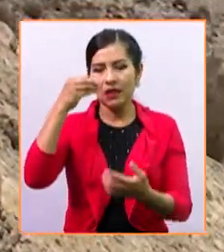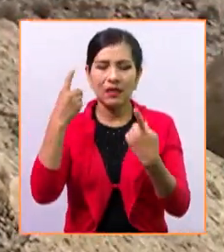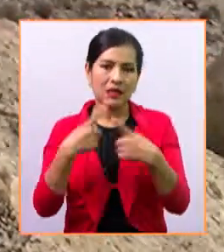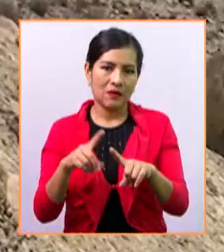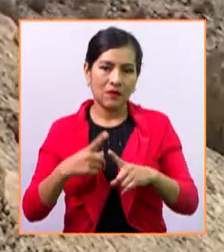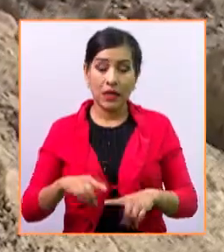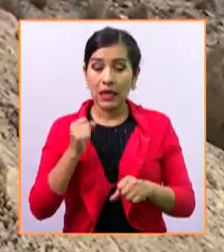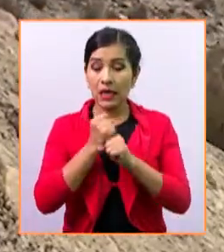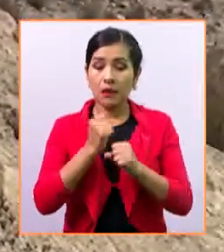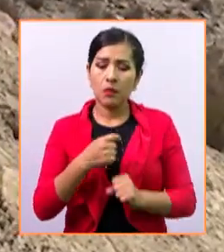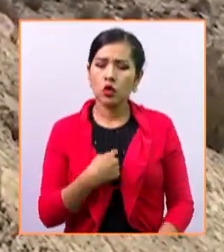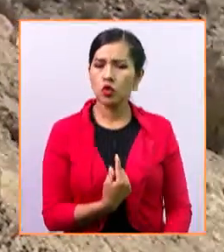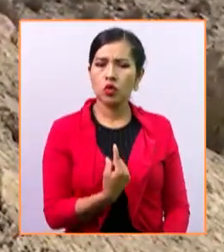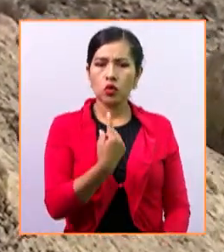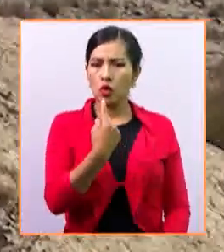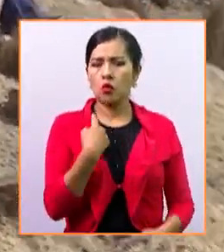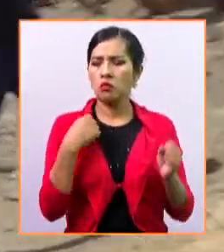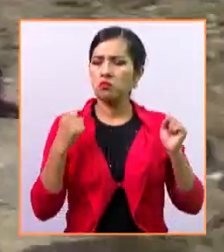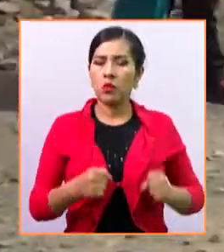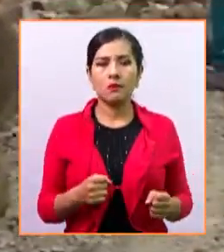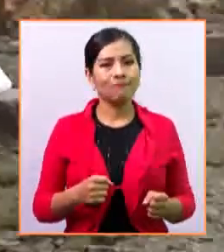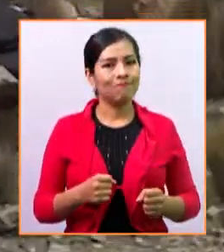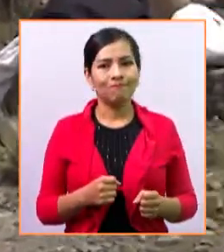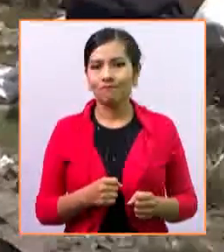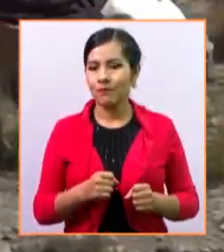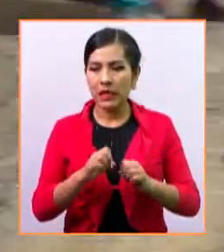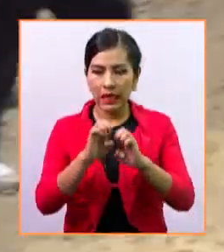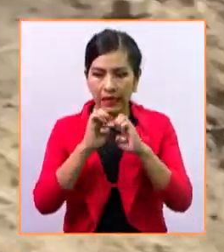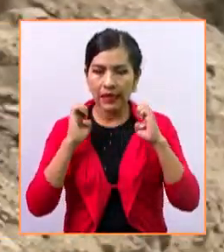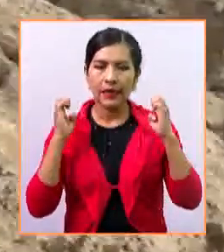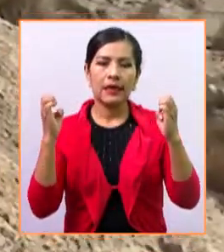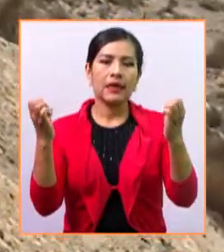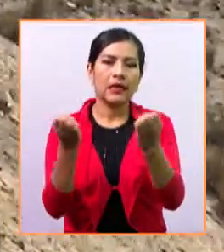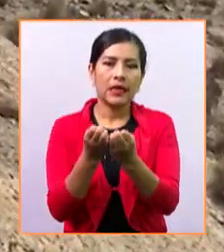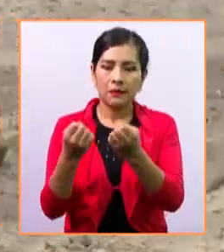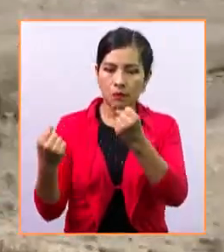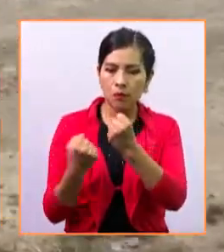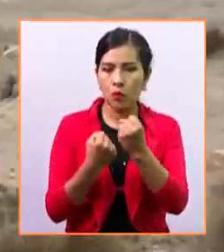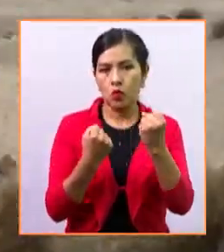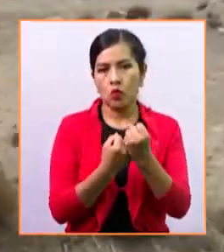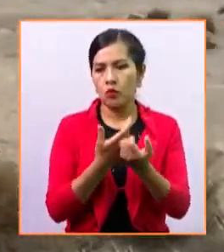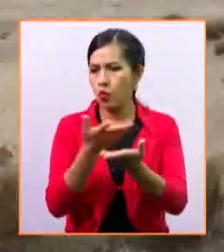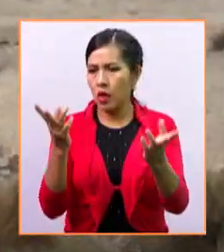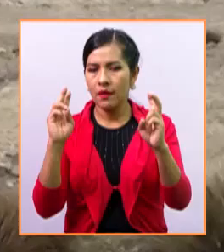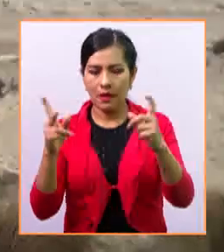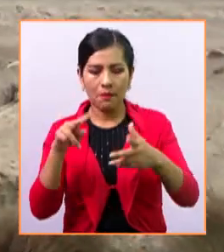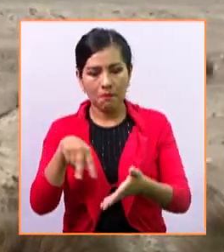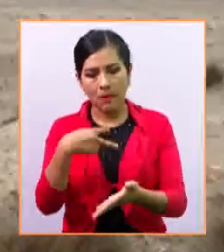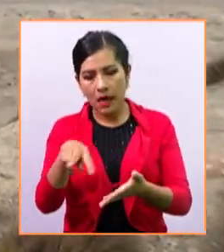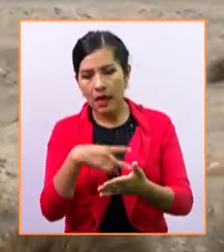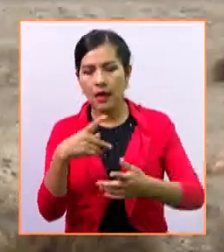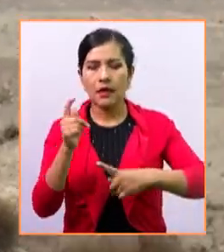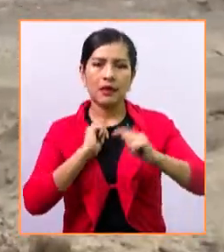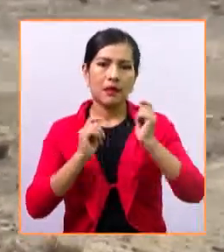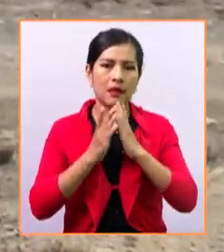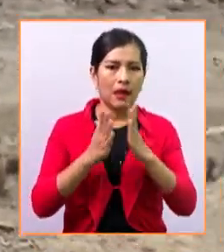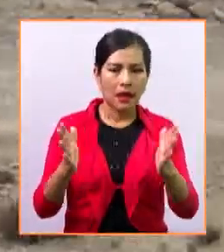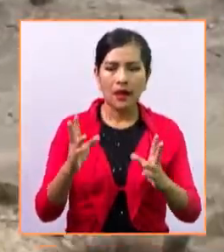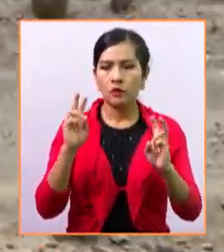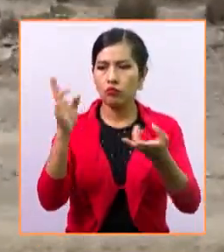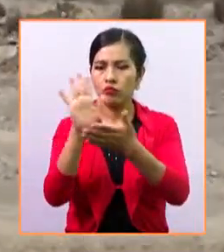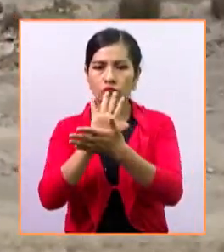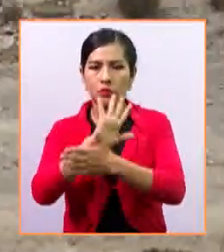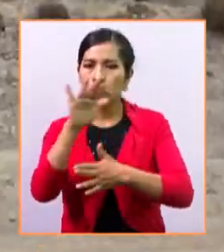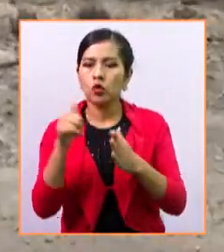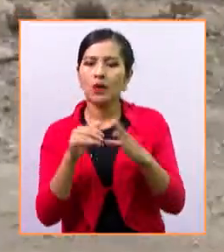Que no son trabajos aislados, son trabajos en equipo, el teatro, el cine, la danza, no se puede hacer solo, ¿no? Siempre